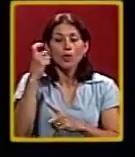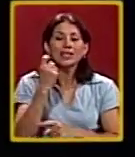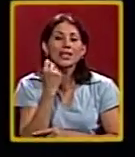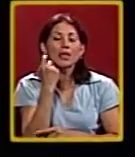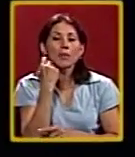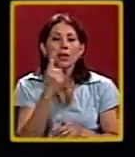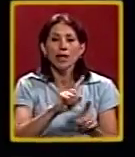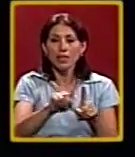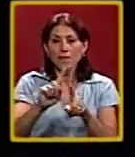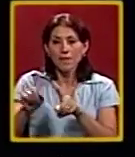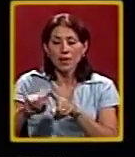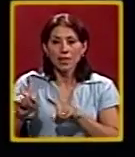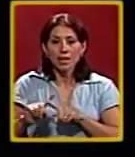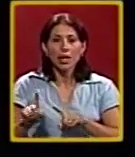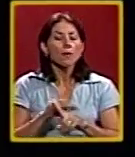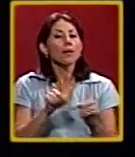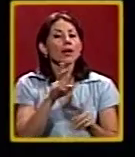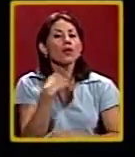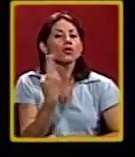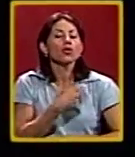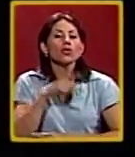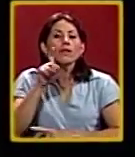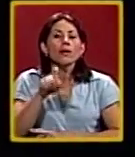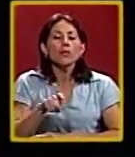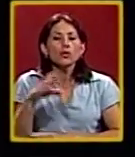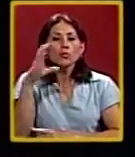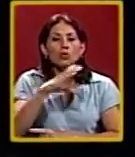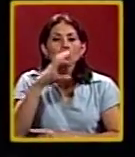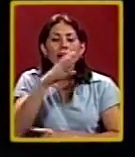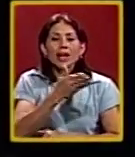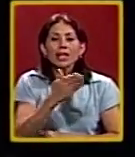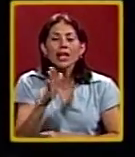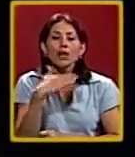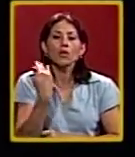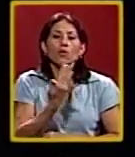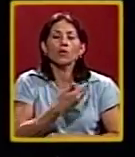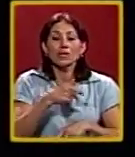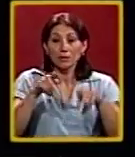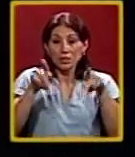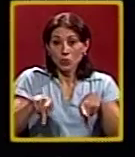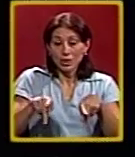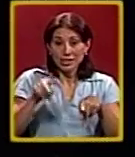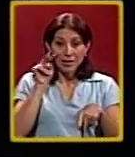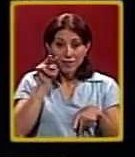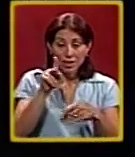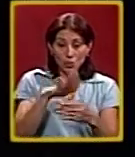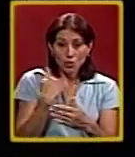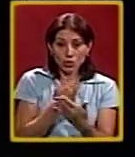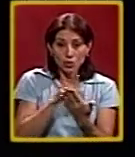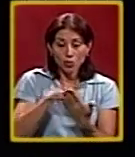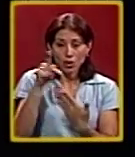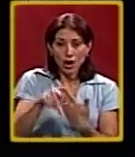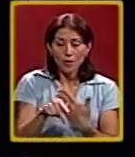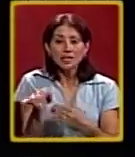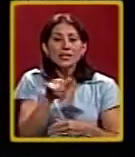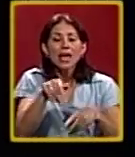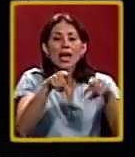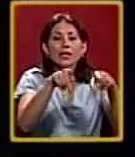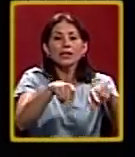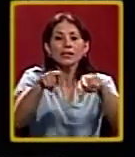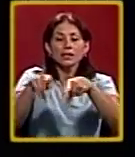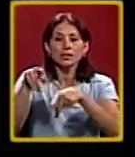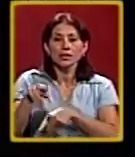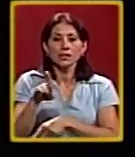buscar que nuestro público sea ciudadano, no consumidor, digo yo. Y entonces ahí dar una